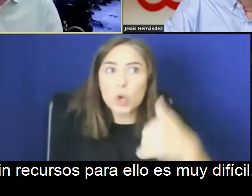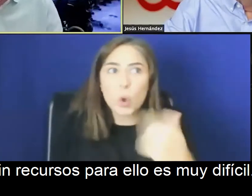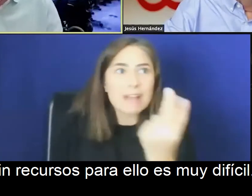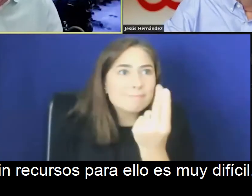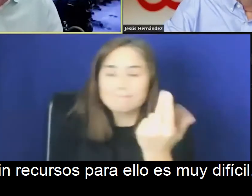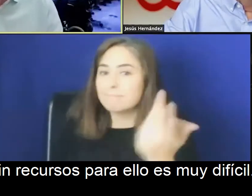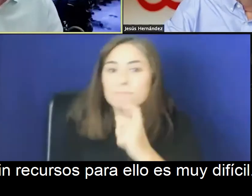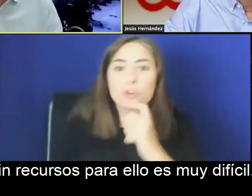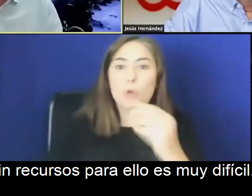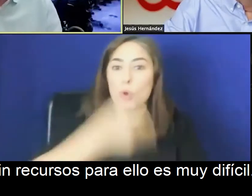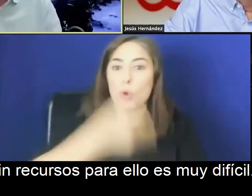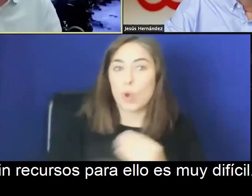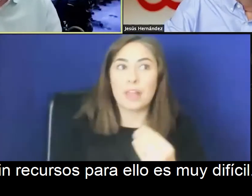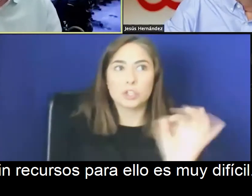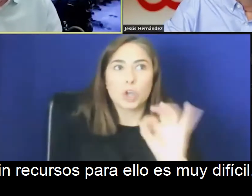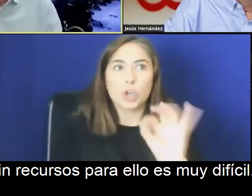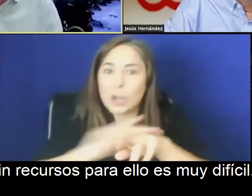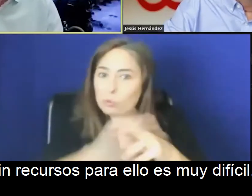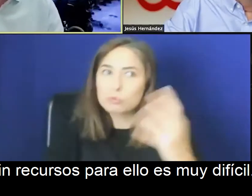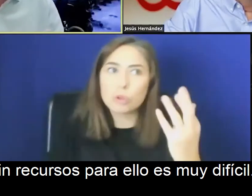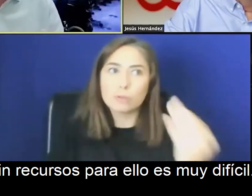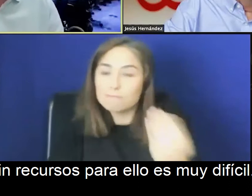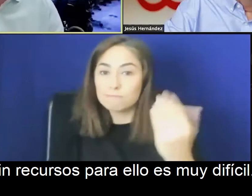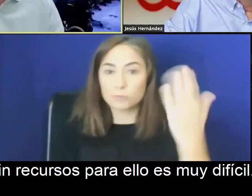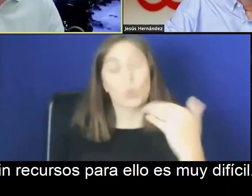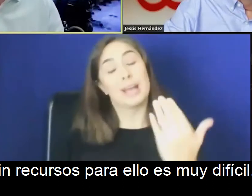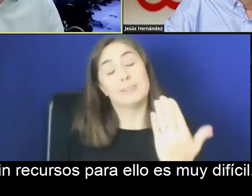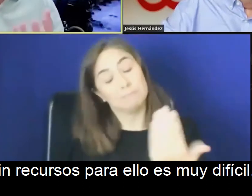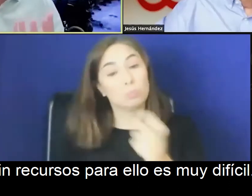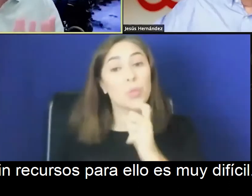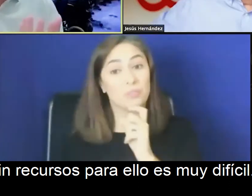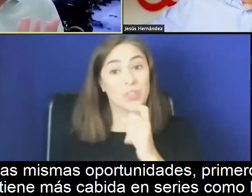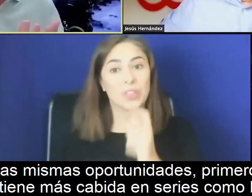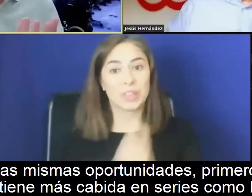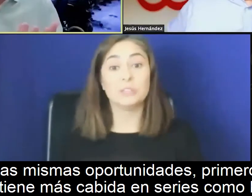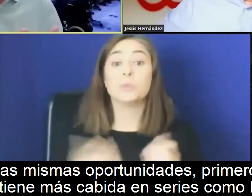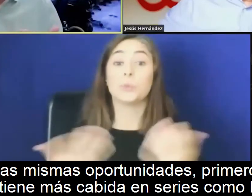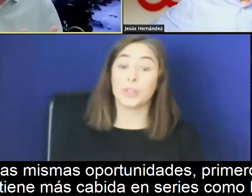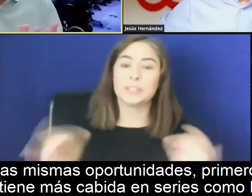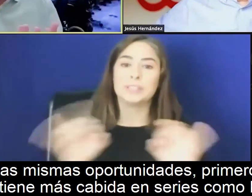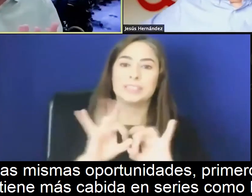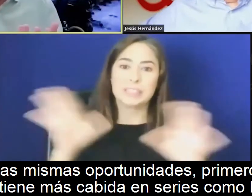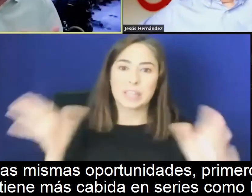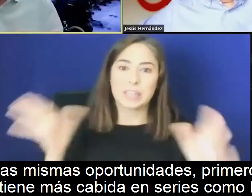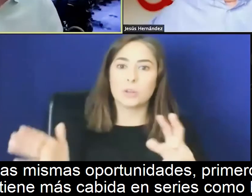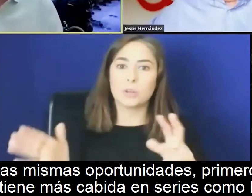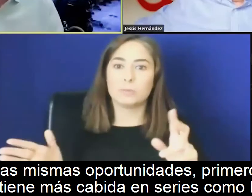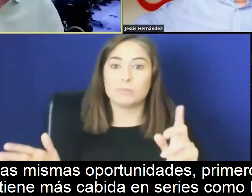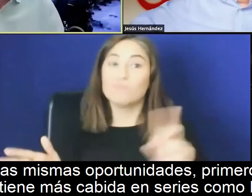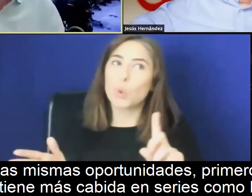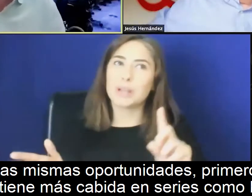para, para ello es muy difícil. Entonces, claro, no partimos de las mismas